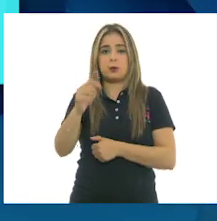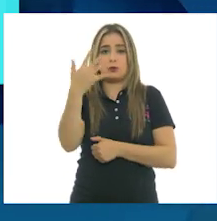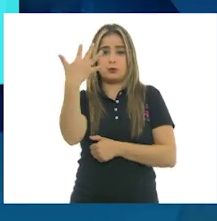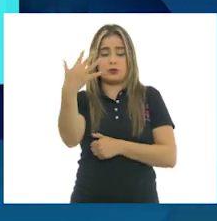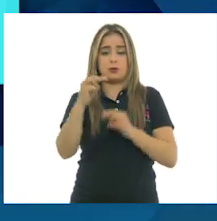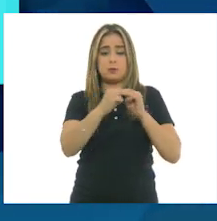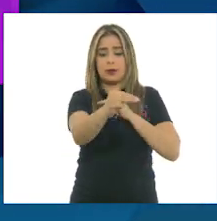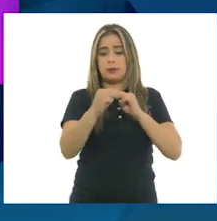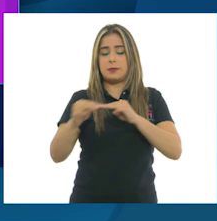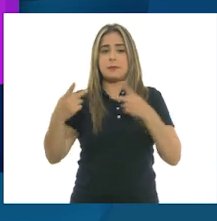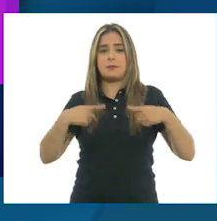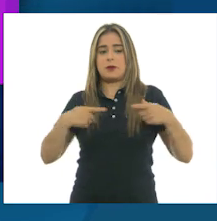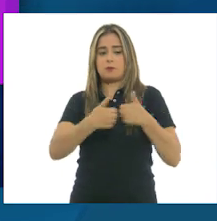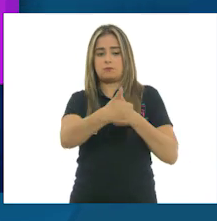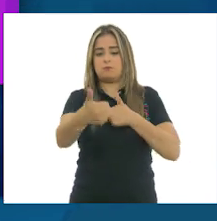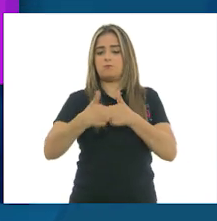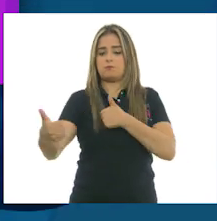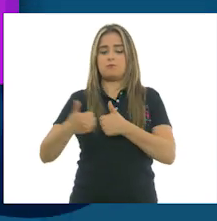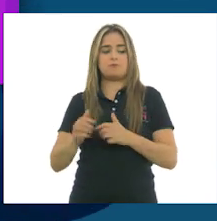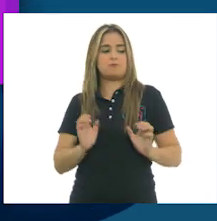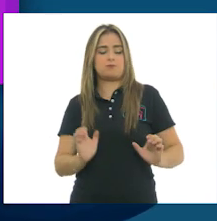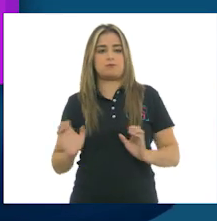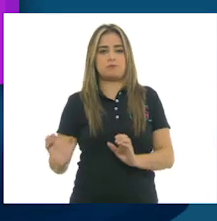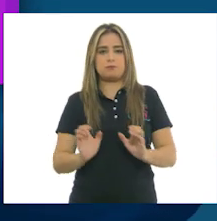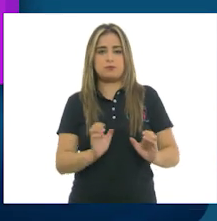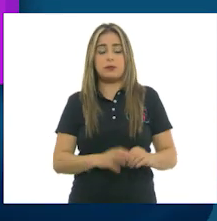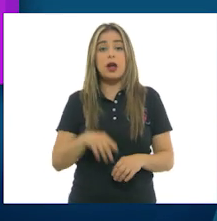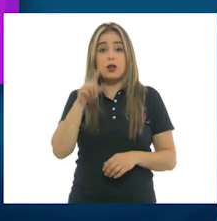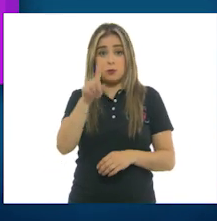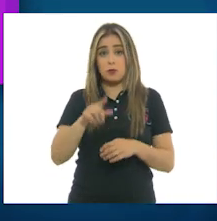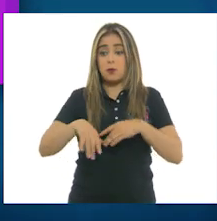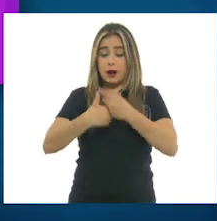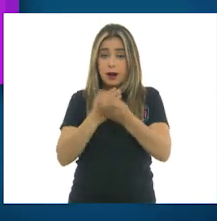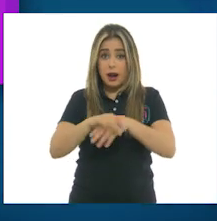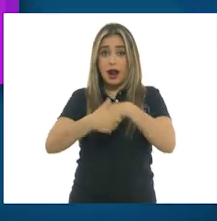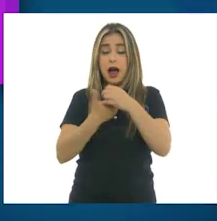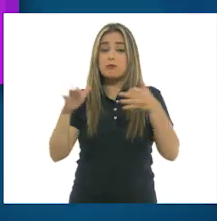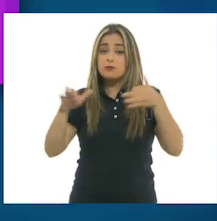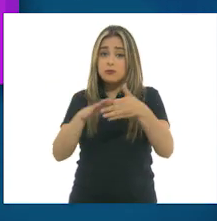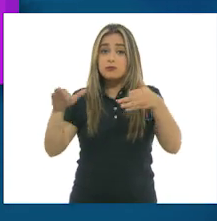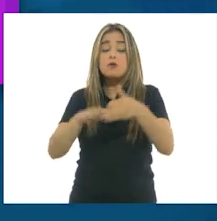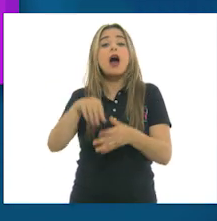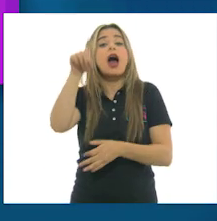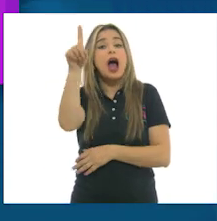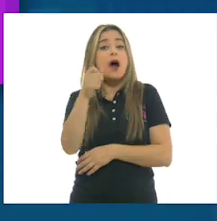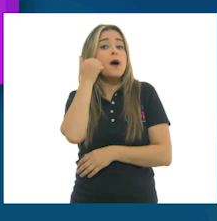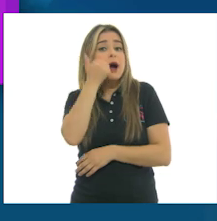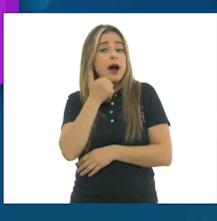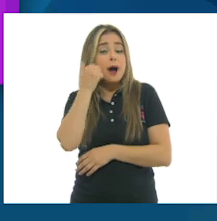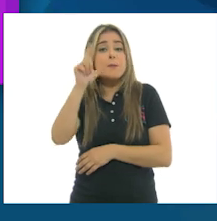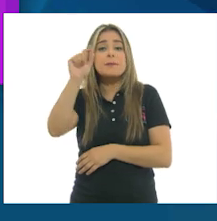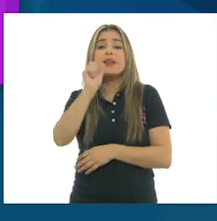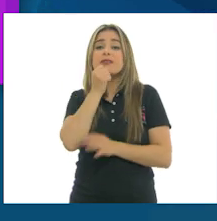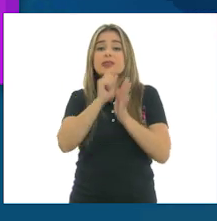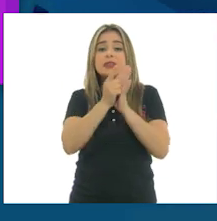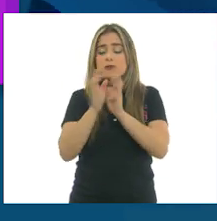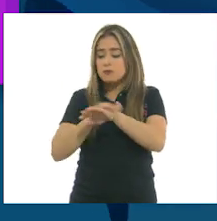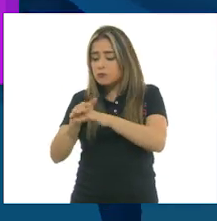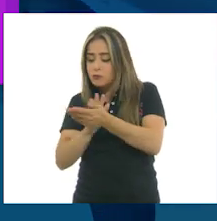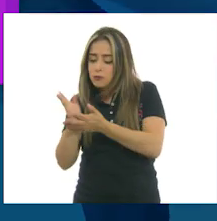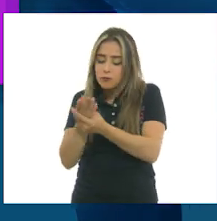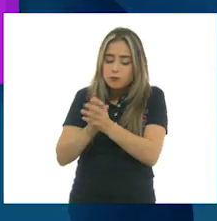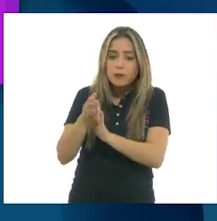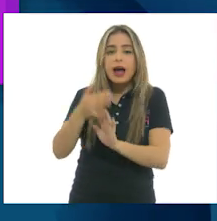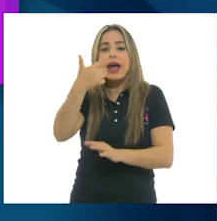metro y medio entre tú y los demás. Lávate las manos muy seguido con agua y jabón por lo menos durante 20 segundos o